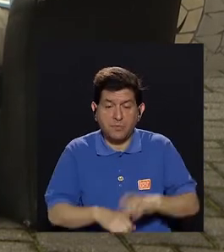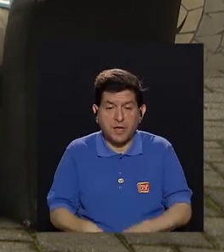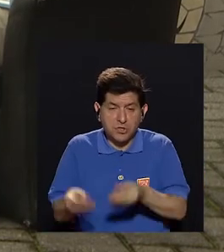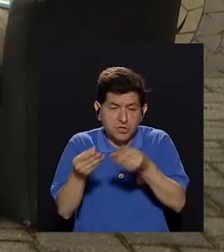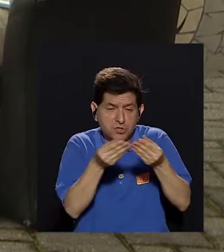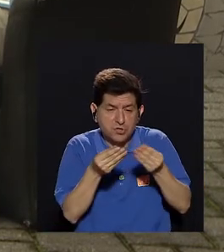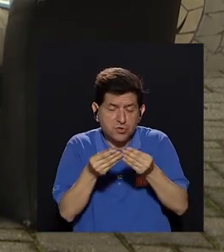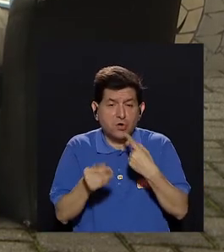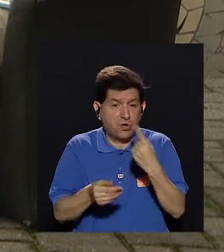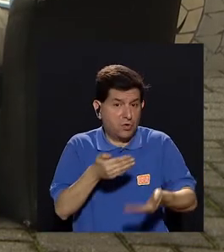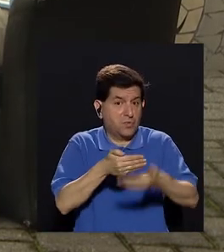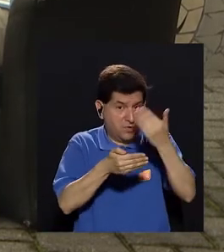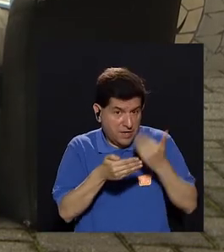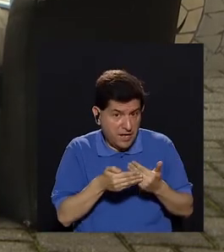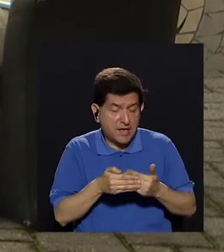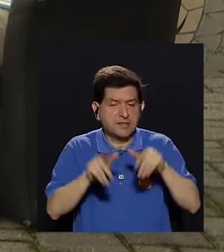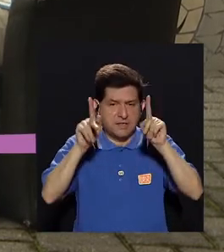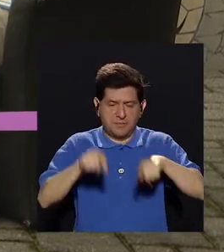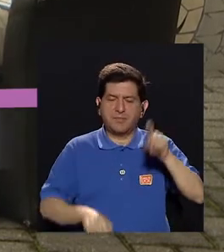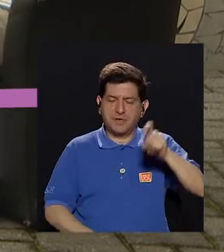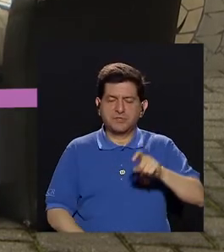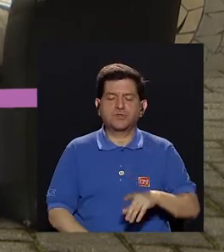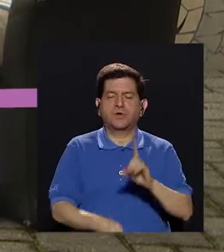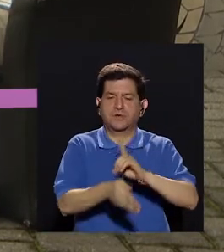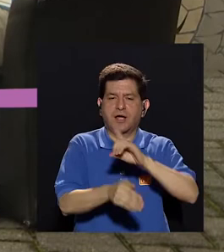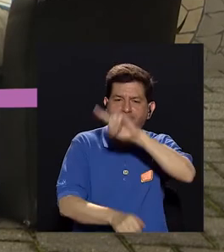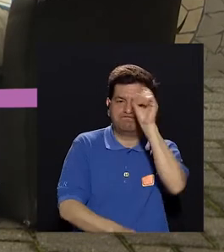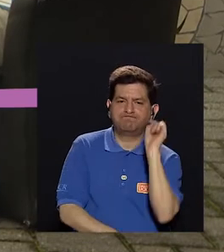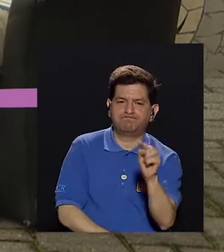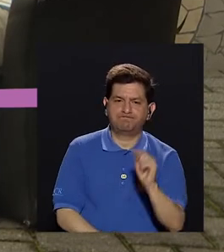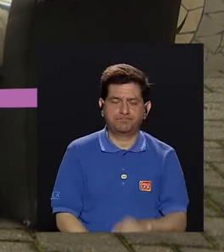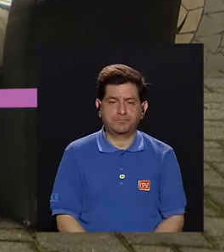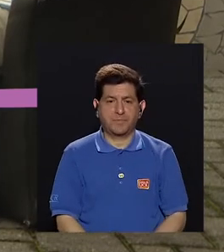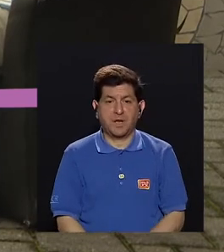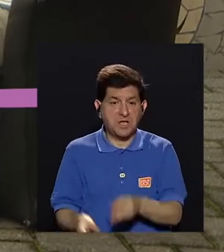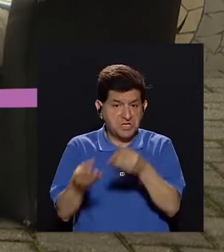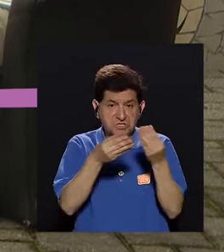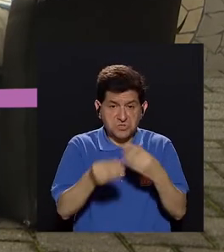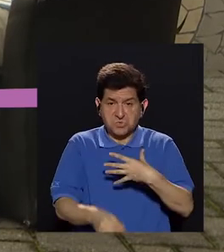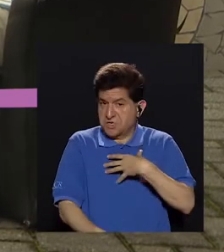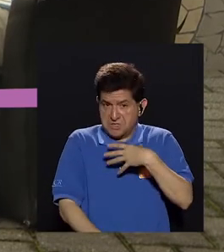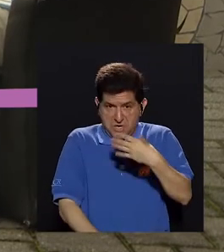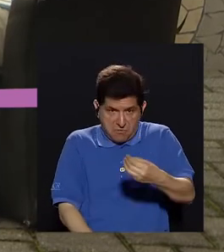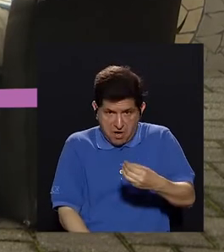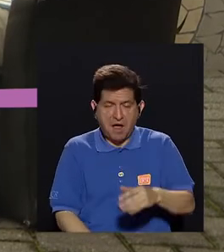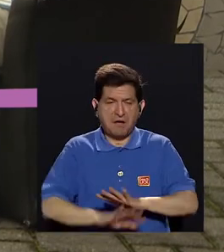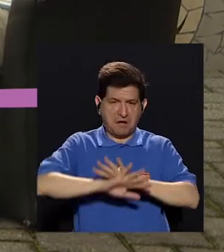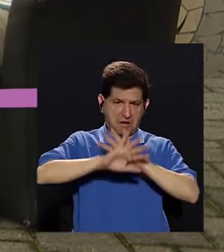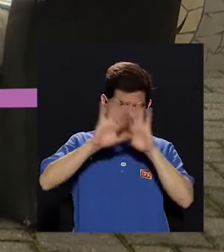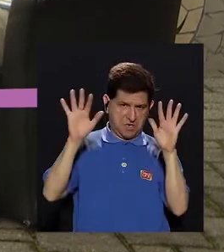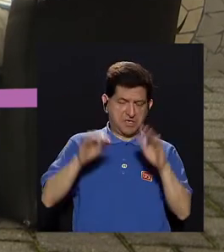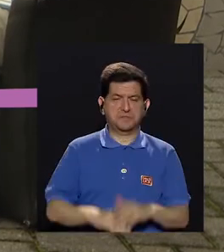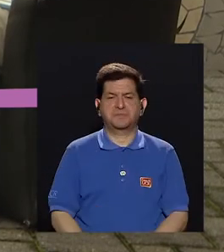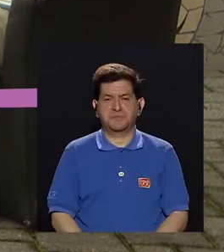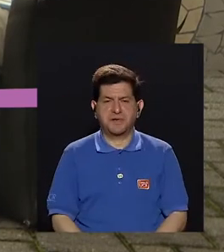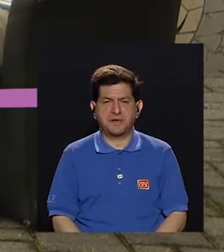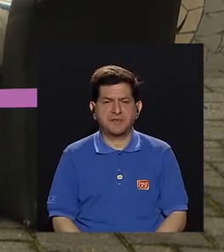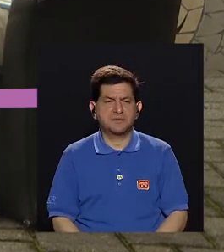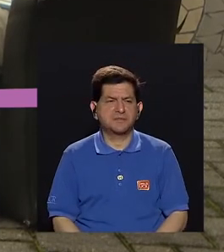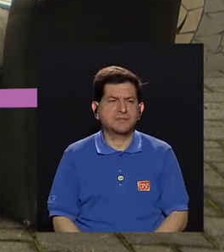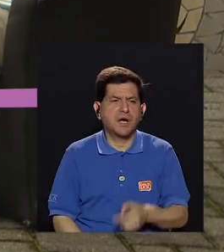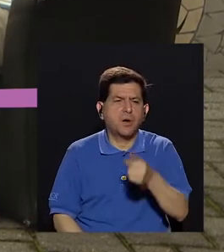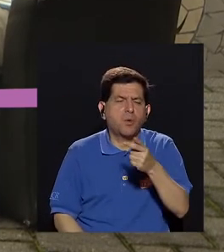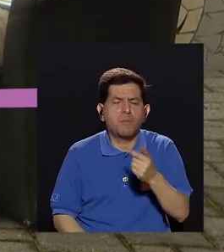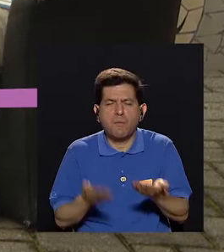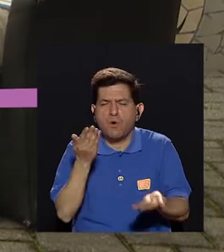Mientras el flujo sea blanco, transparente, con una pequeña tonalidad amarilla, no pique, no huela mal, y no